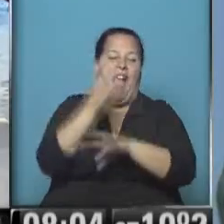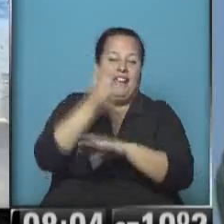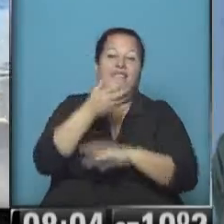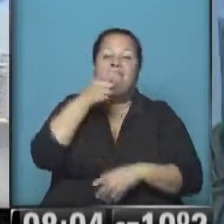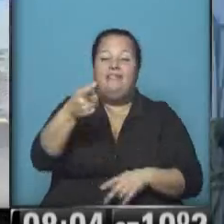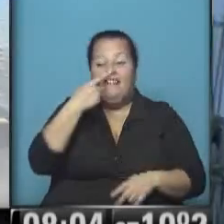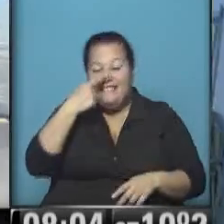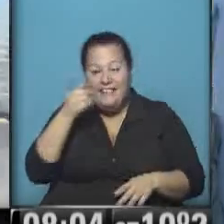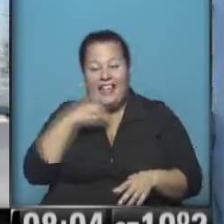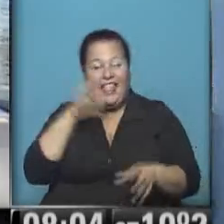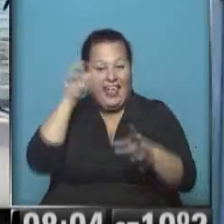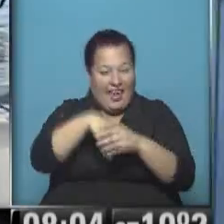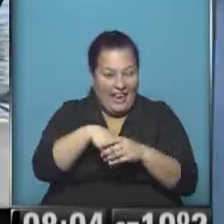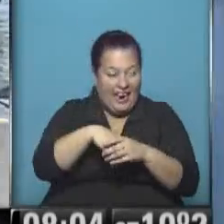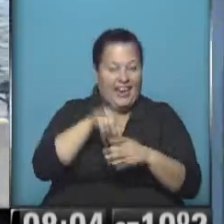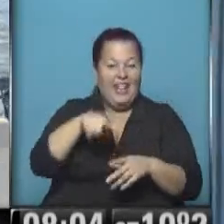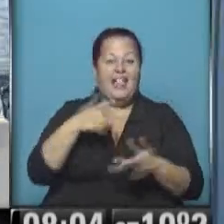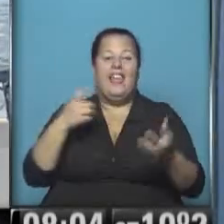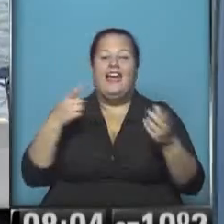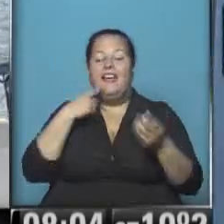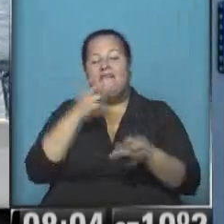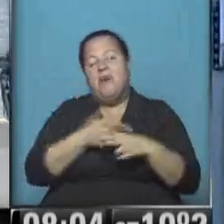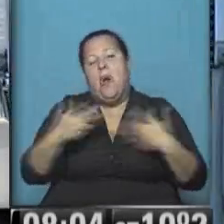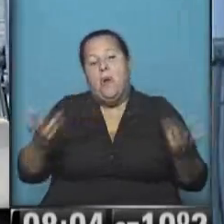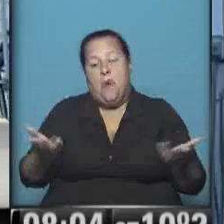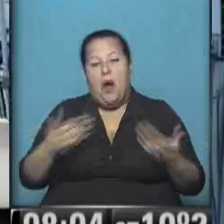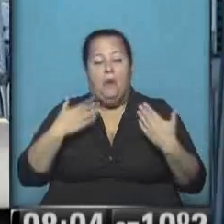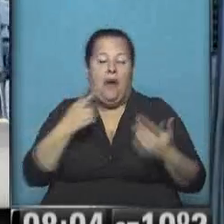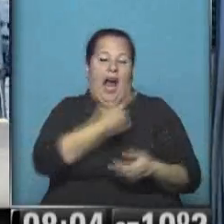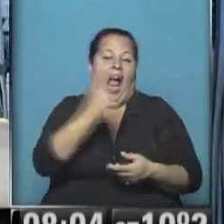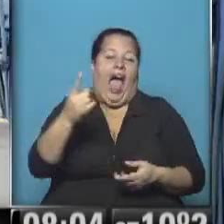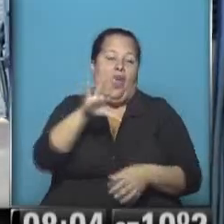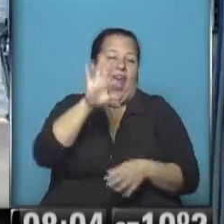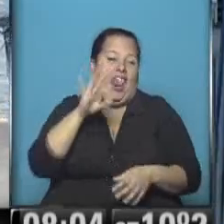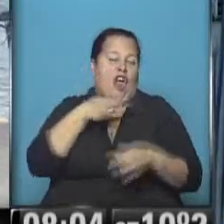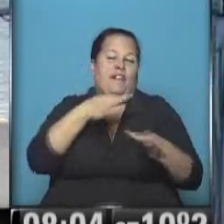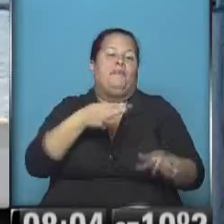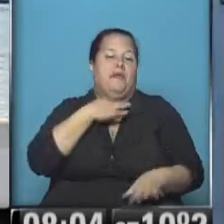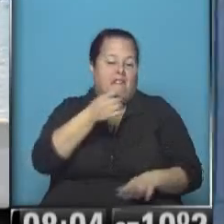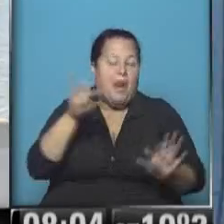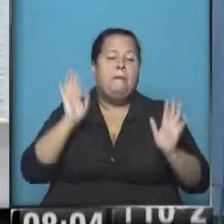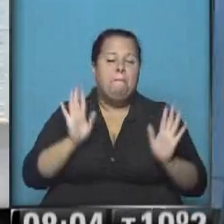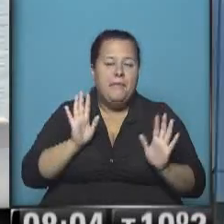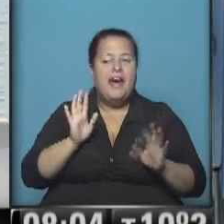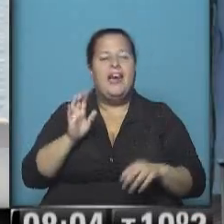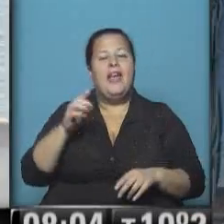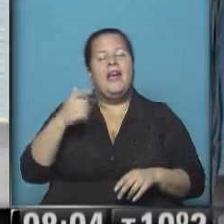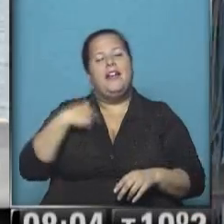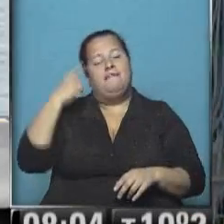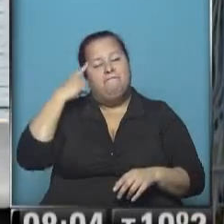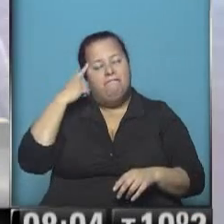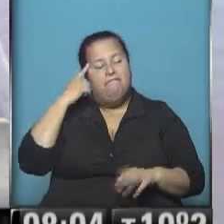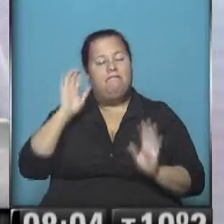no sé si a ustedes les interesa participar de esta puja bueno ponemos cada uno tiene su elección es su preferencia pero me quiero quedar